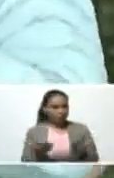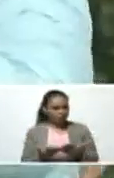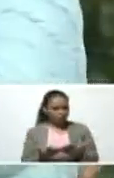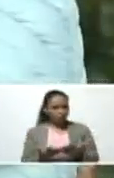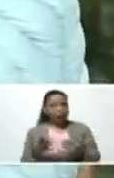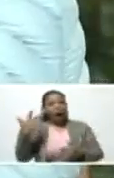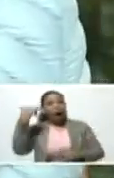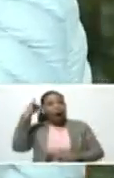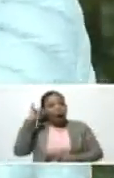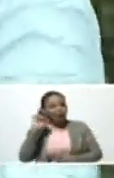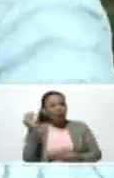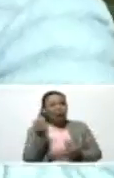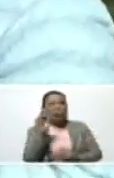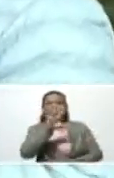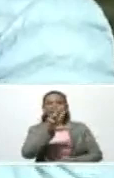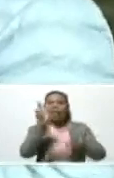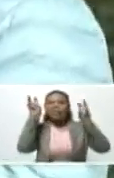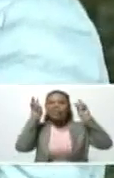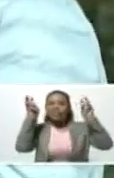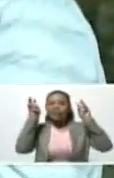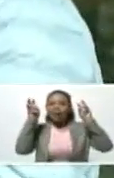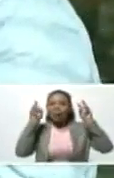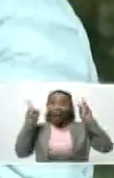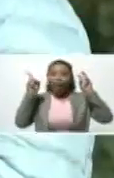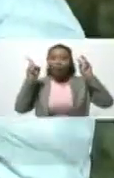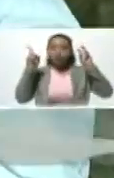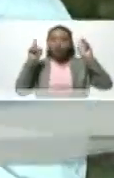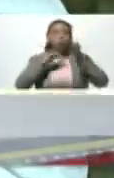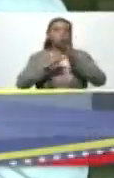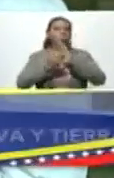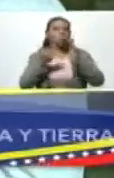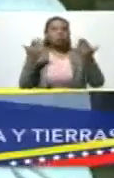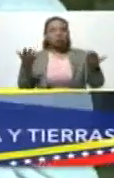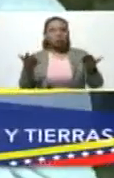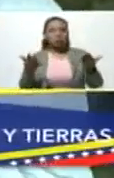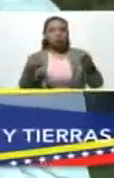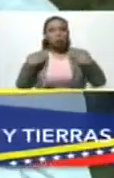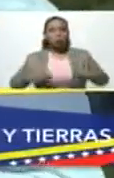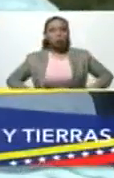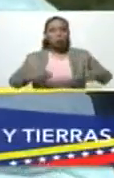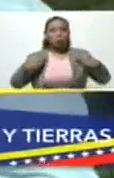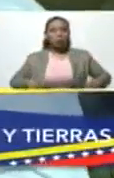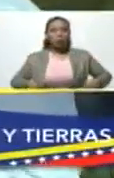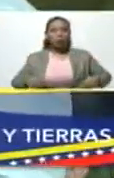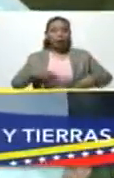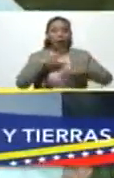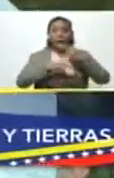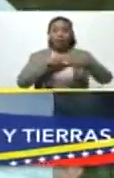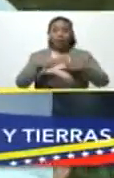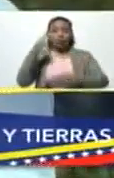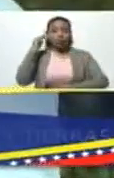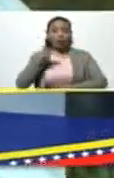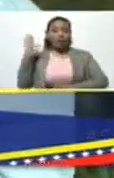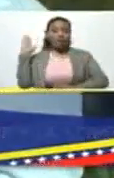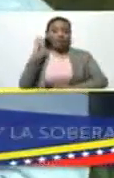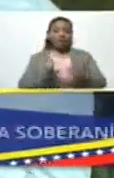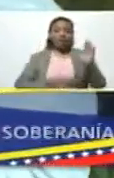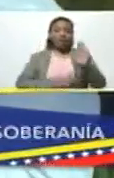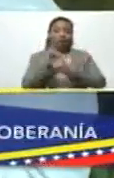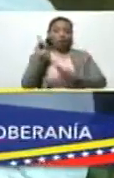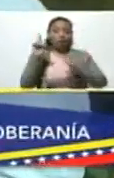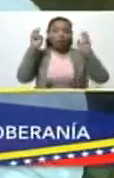como tres elementos que son sustantivos para la humanidad y que la revolución bolivariana viene desarrollando.